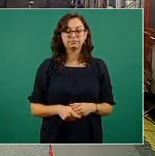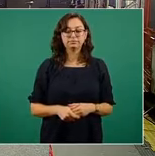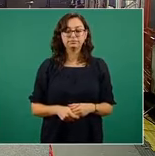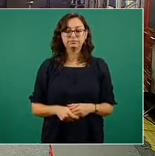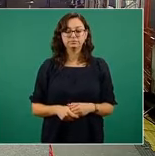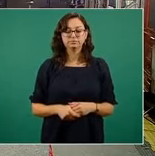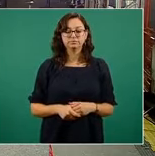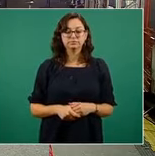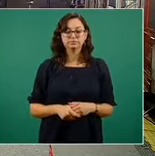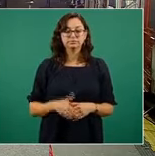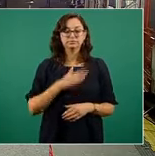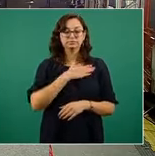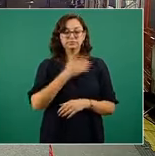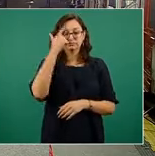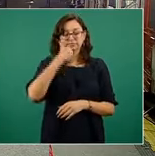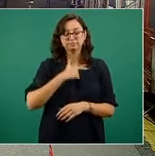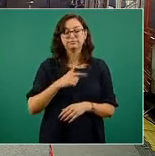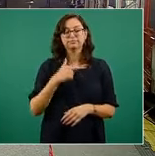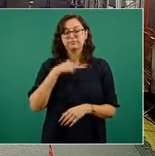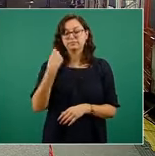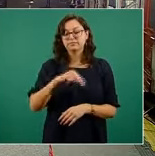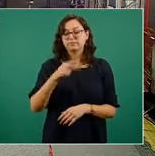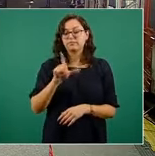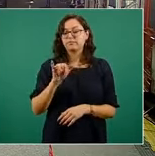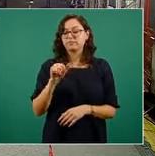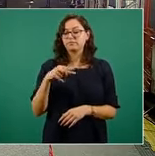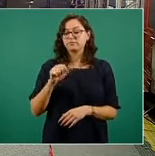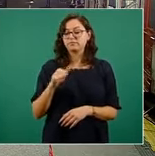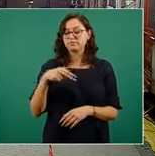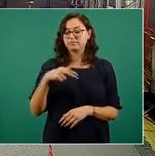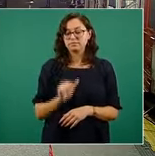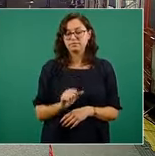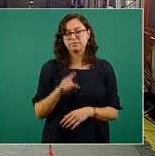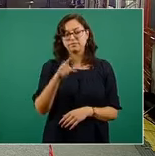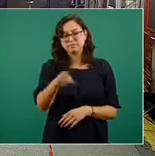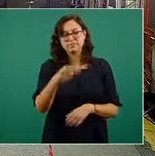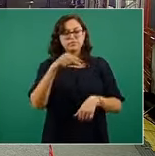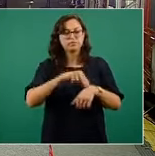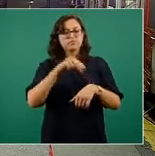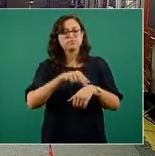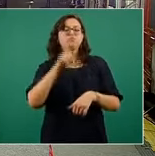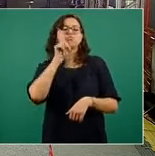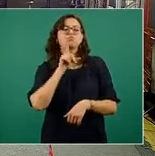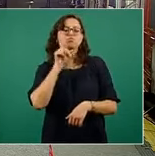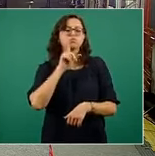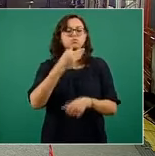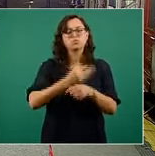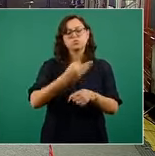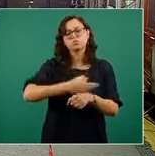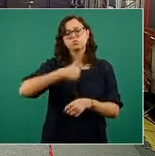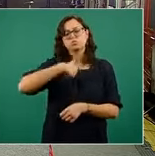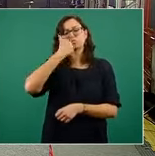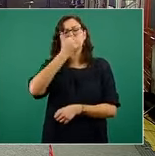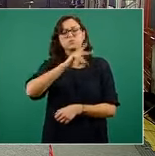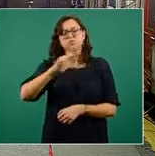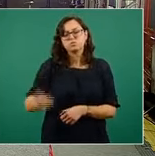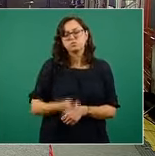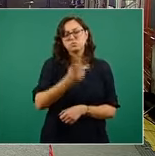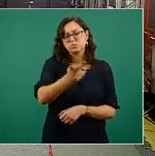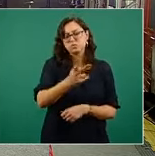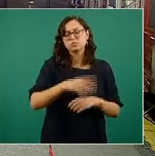Gracias. Buenas noches, Liliana Noble de Pulso Saludable. Doctora Berdichevsky, quiero aprovechar la pregunta de mi compañero